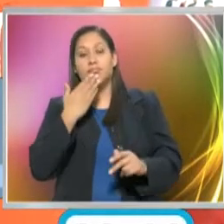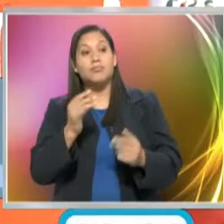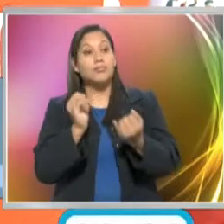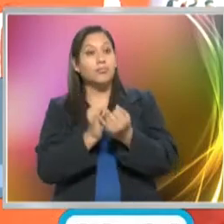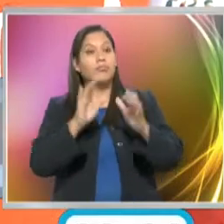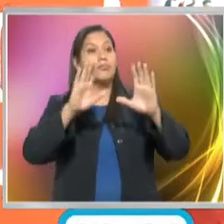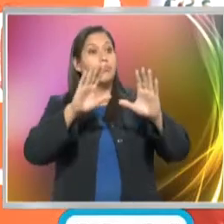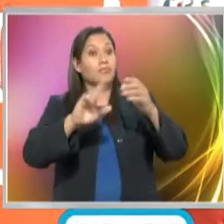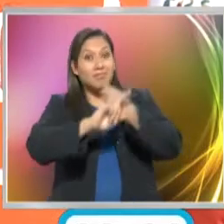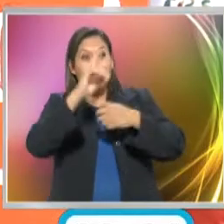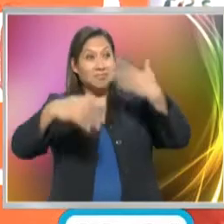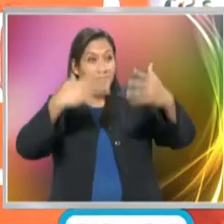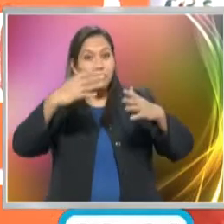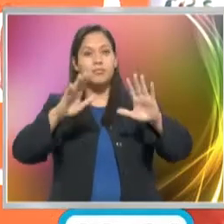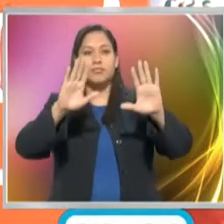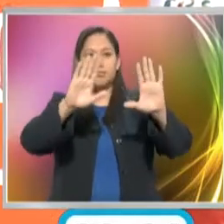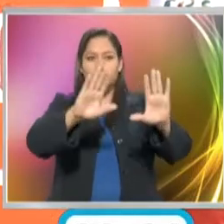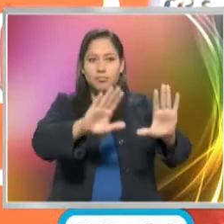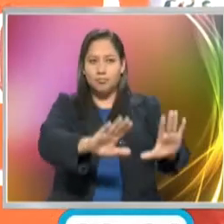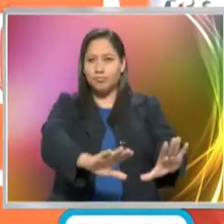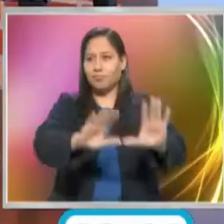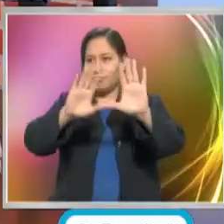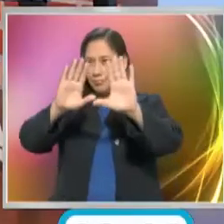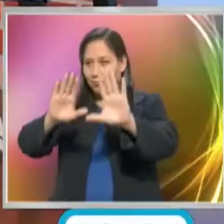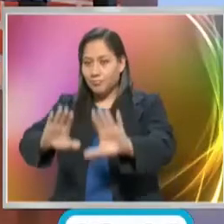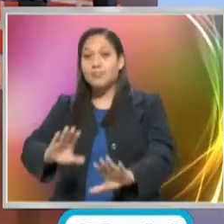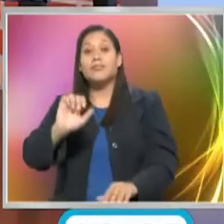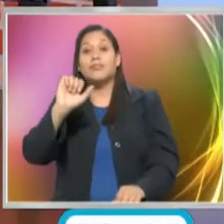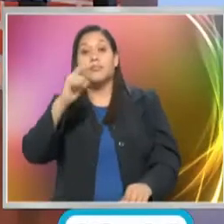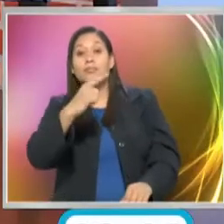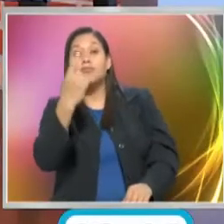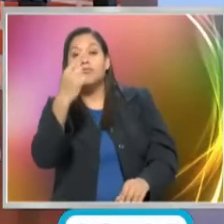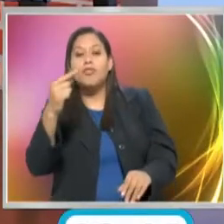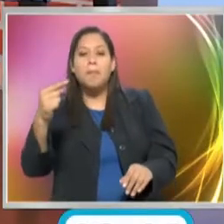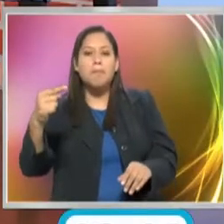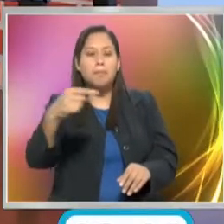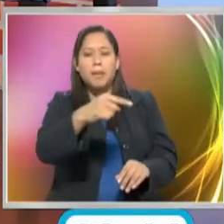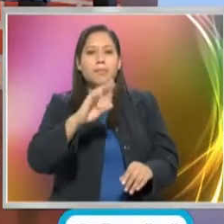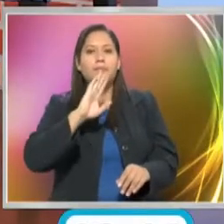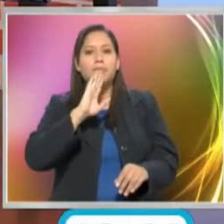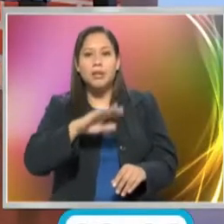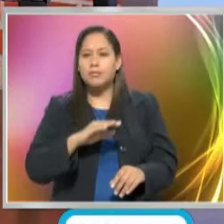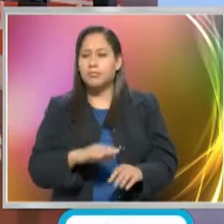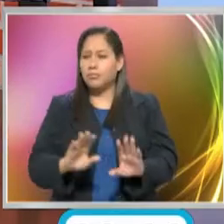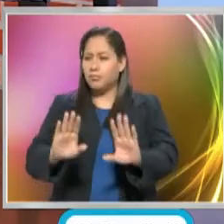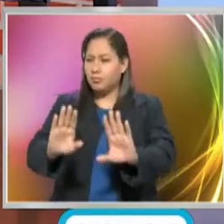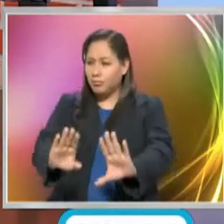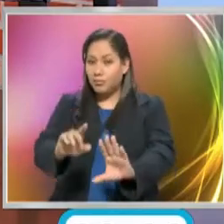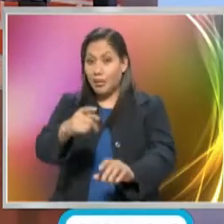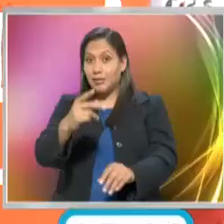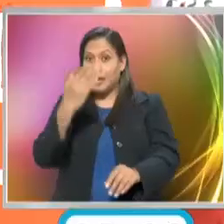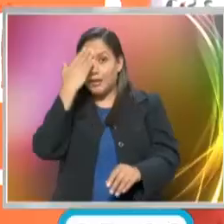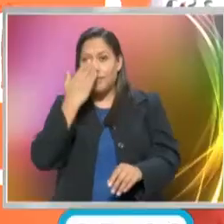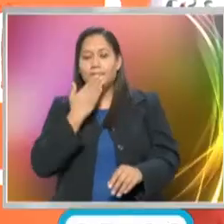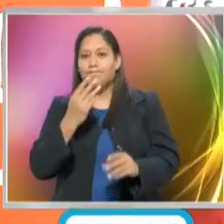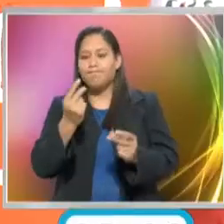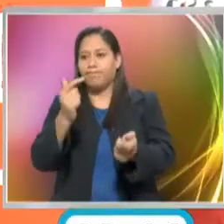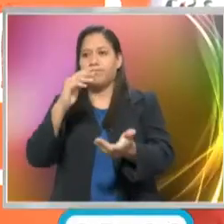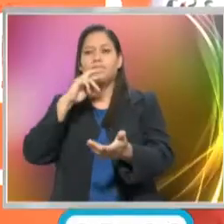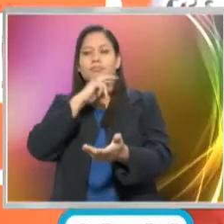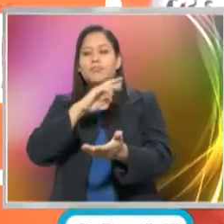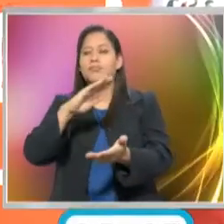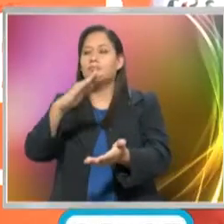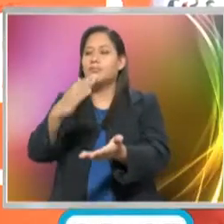Metropolitana. Y él le encanta todo lo de las redes sociales. Entonces, platicando con Diana, que es una de sus profesoras que le da la materia